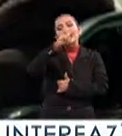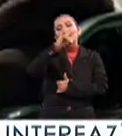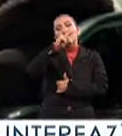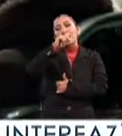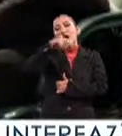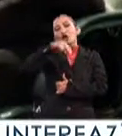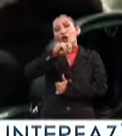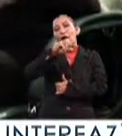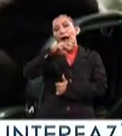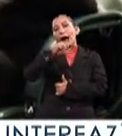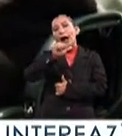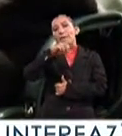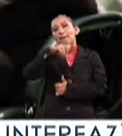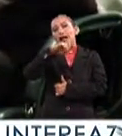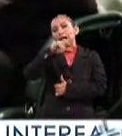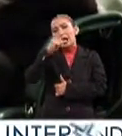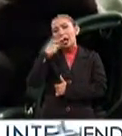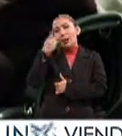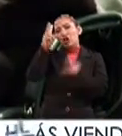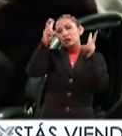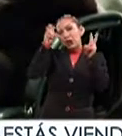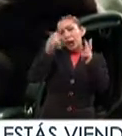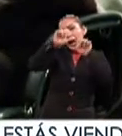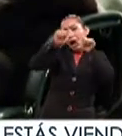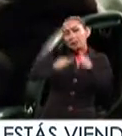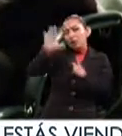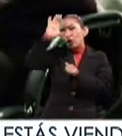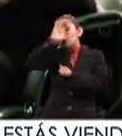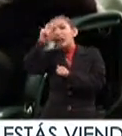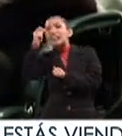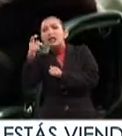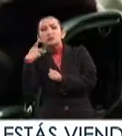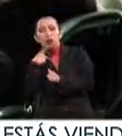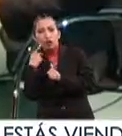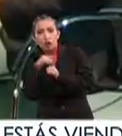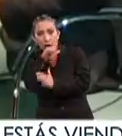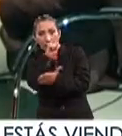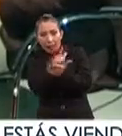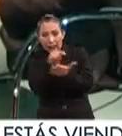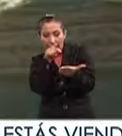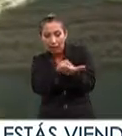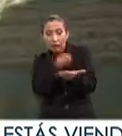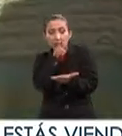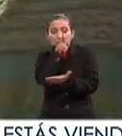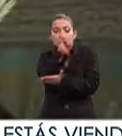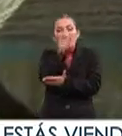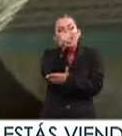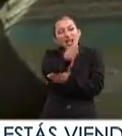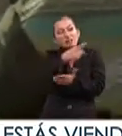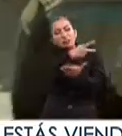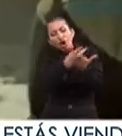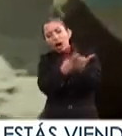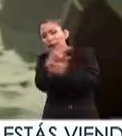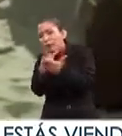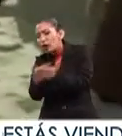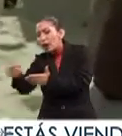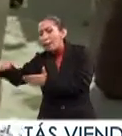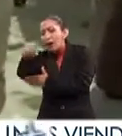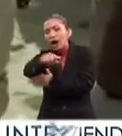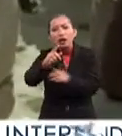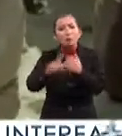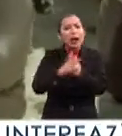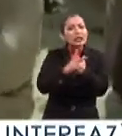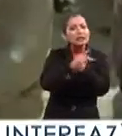Hispanoamérica, se discutieron el papel de la cultura y el arte dentro del espectro político y legal, y el resultado de las políticas públicas ejercidas por